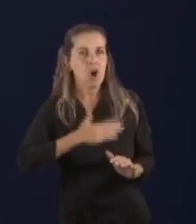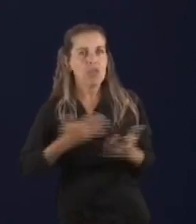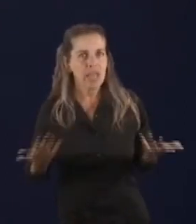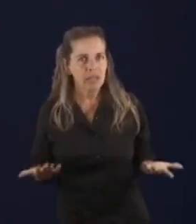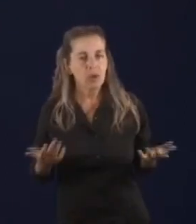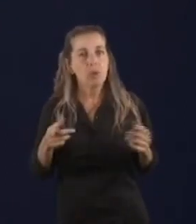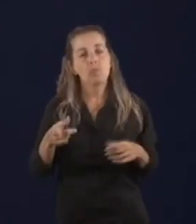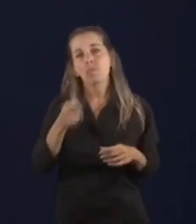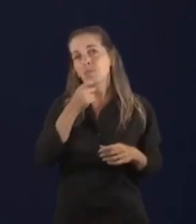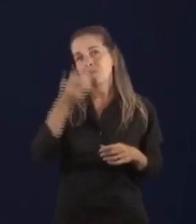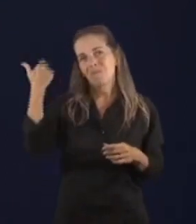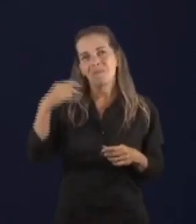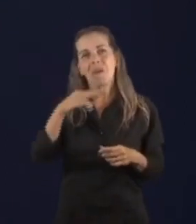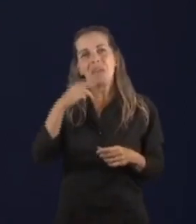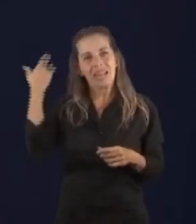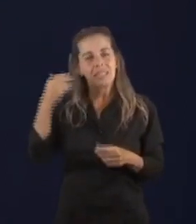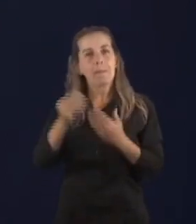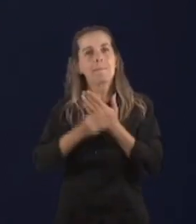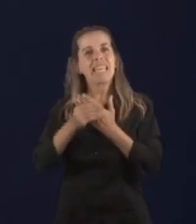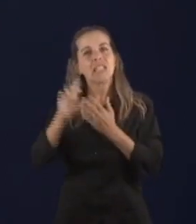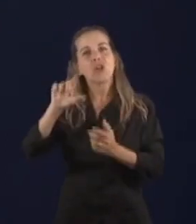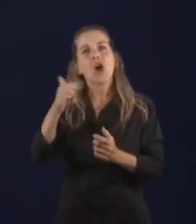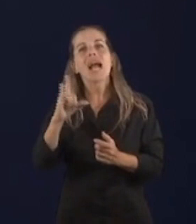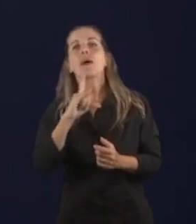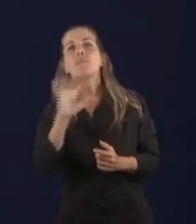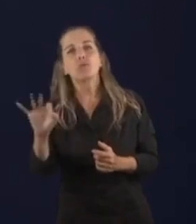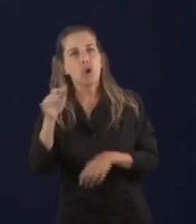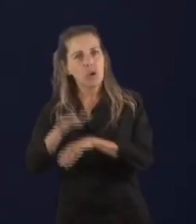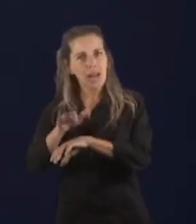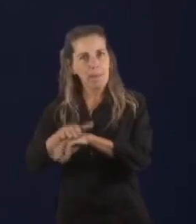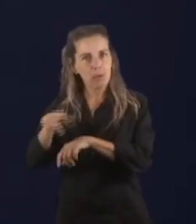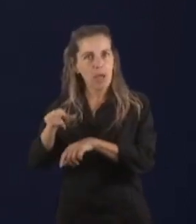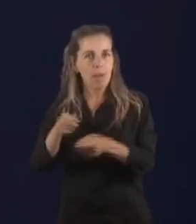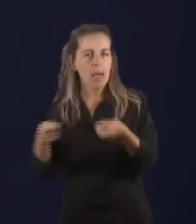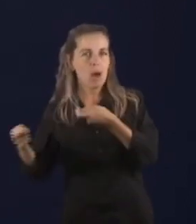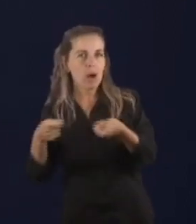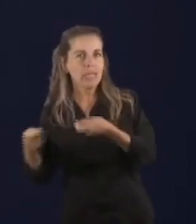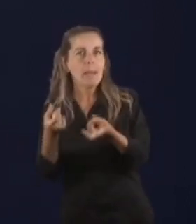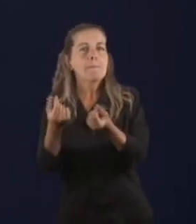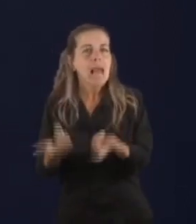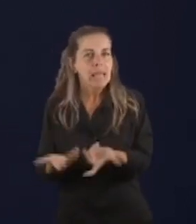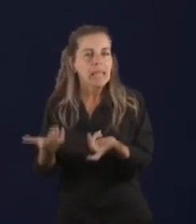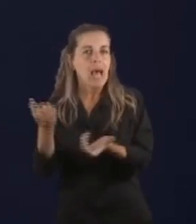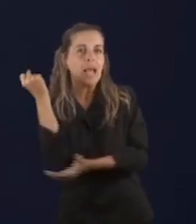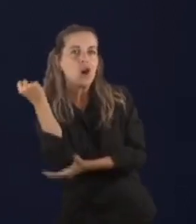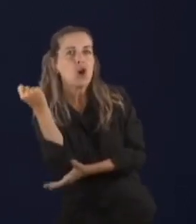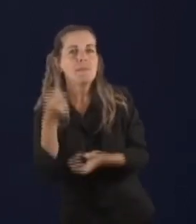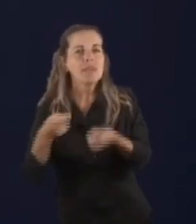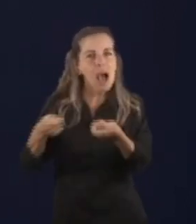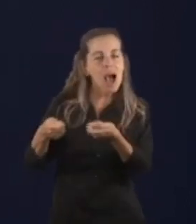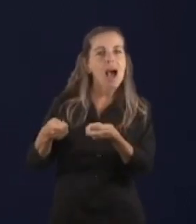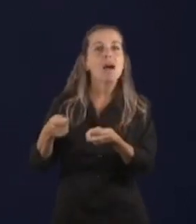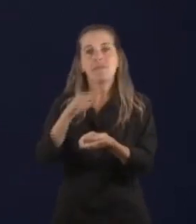caso el ministro Luis caputo que es el responsable por supuesto de las de las cajas del estado o de la economía del estado